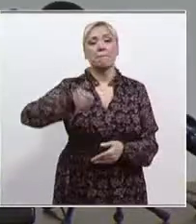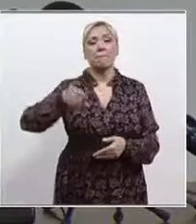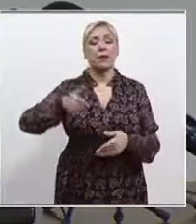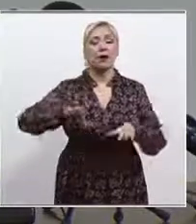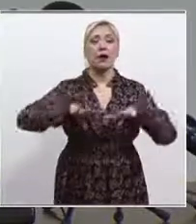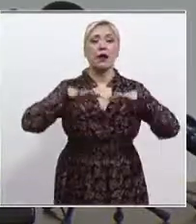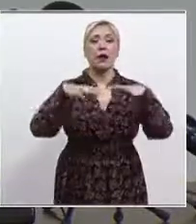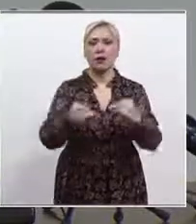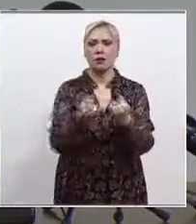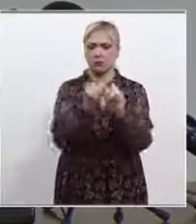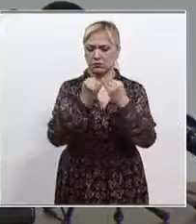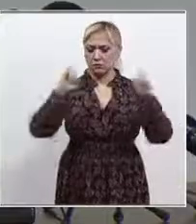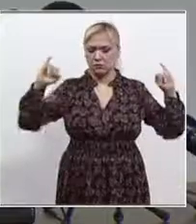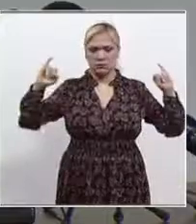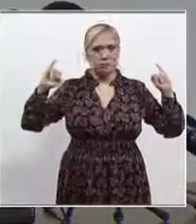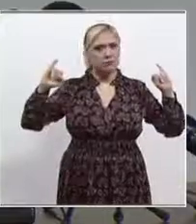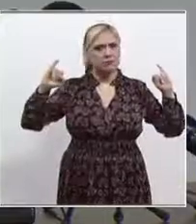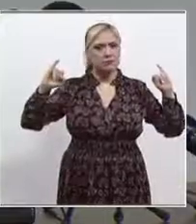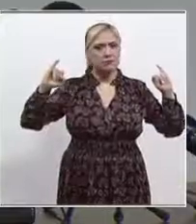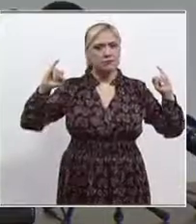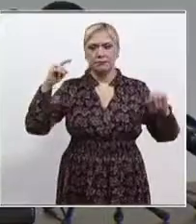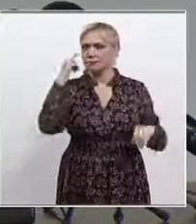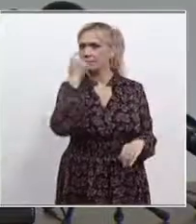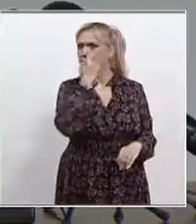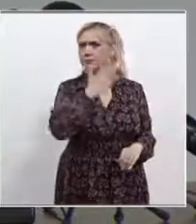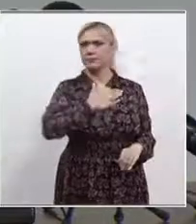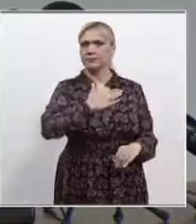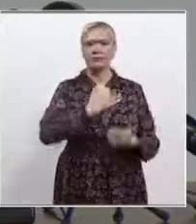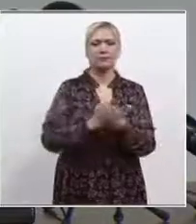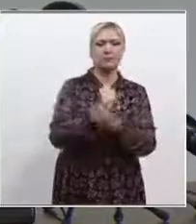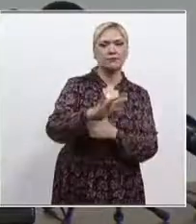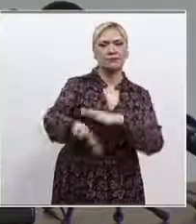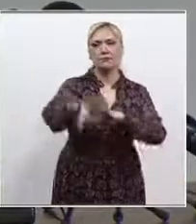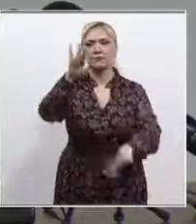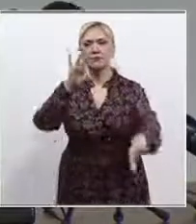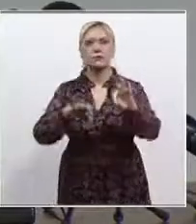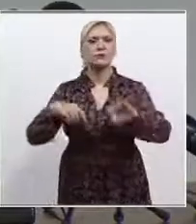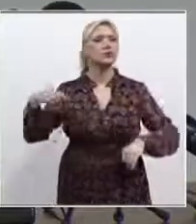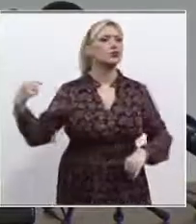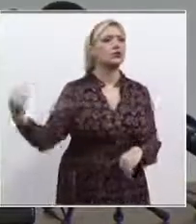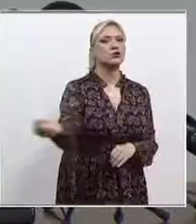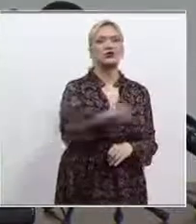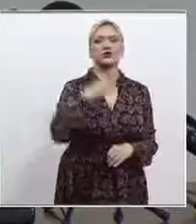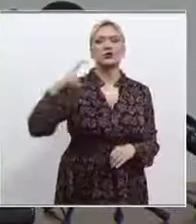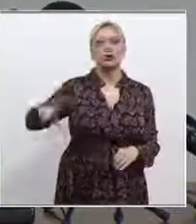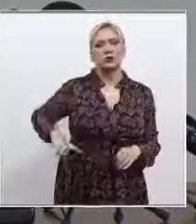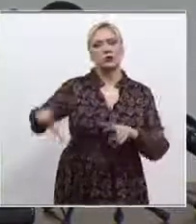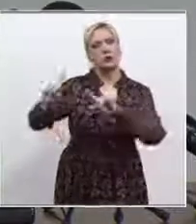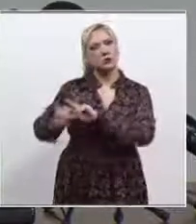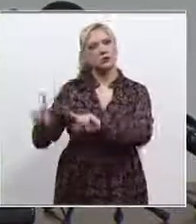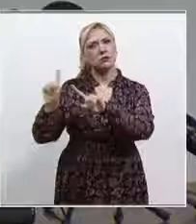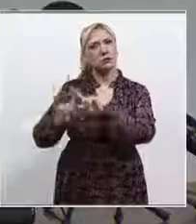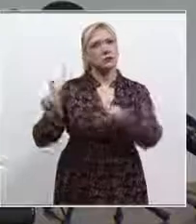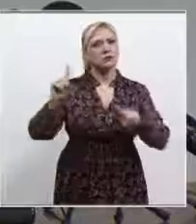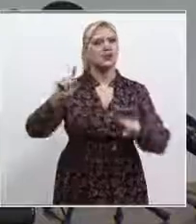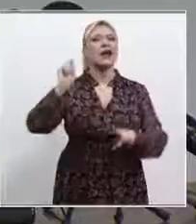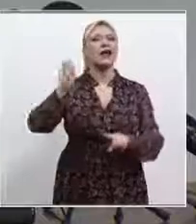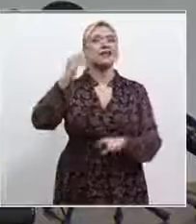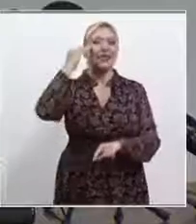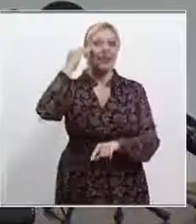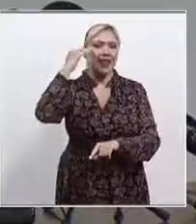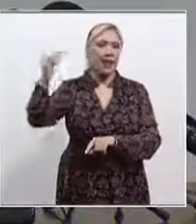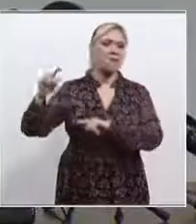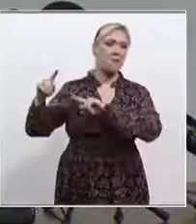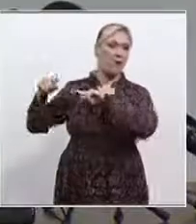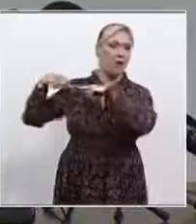con independencia y autonomía. Todos los gobiernos en esas distintas épocas de lo que llamamos, o toda